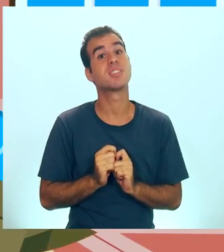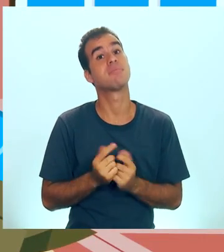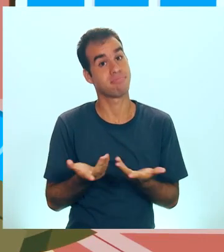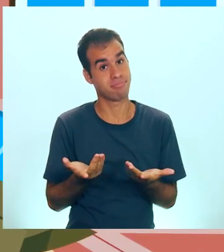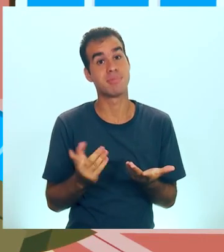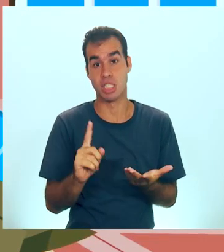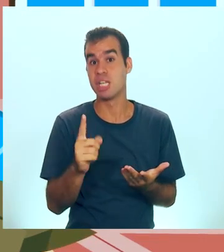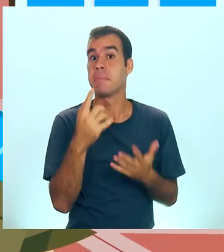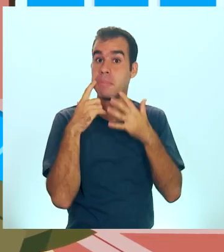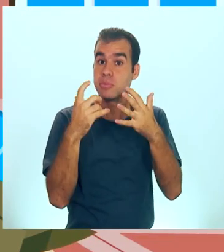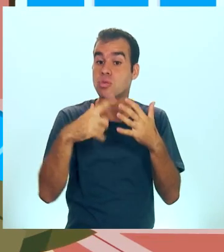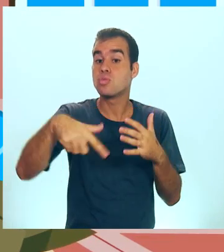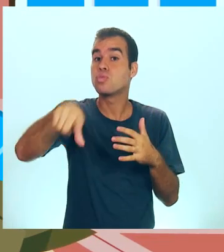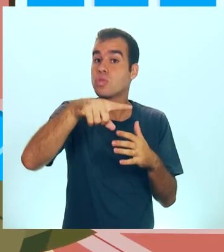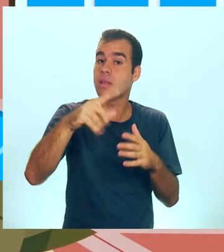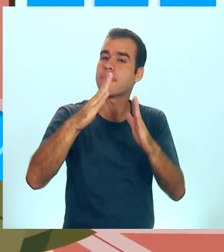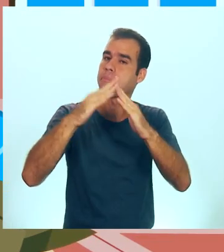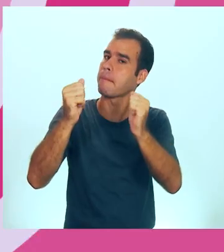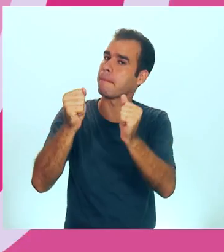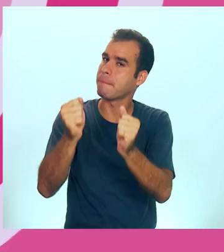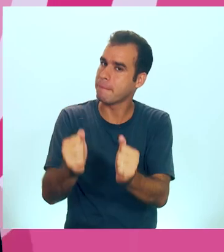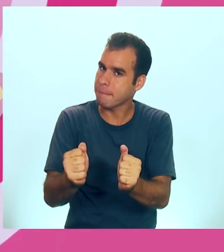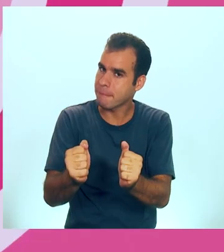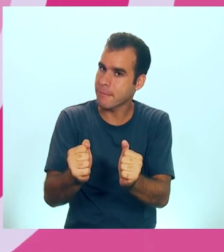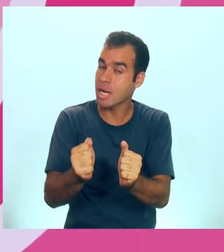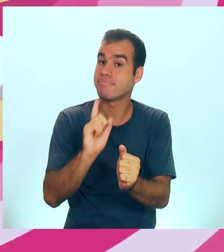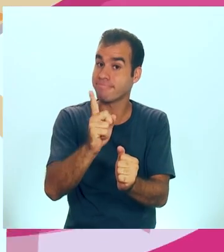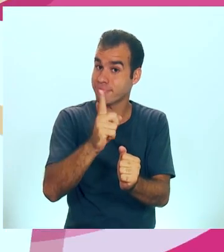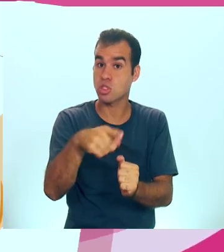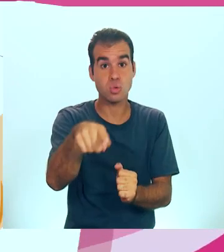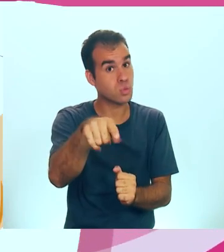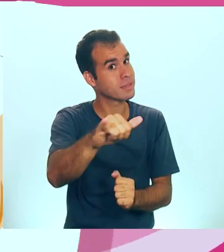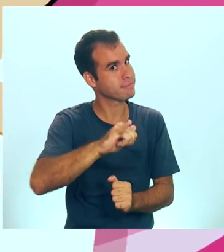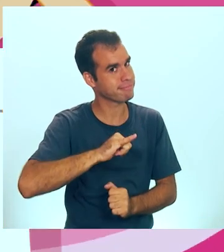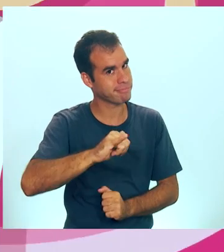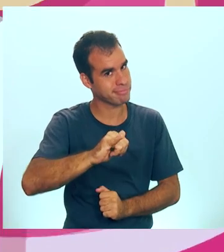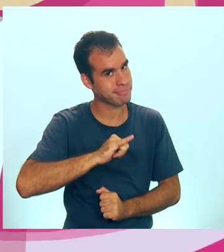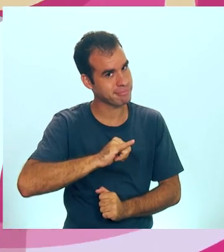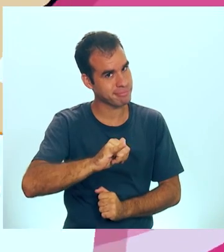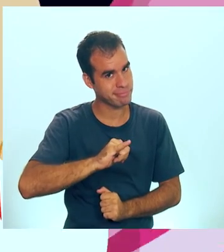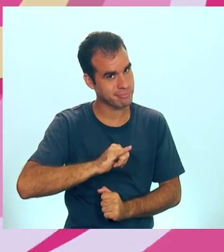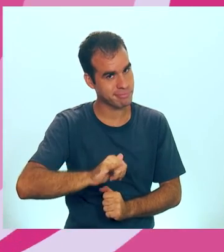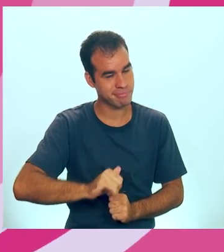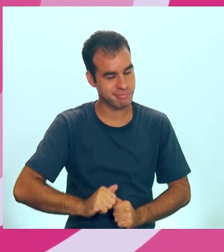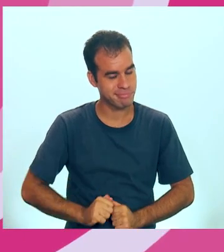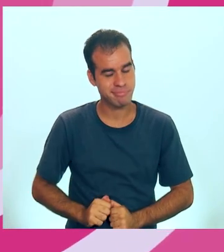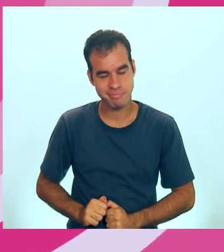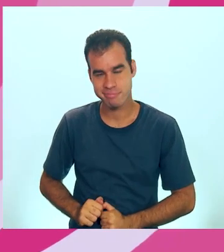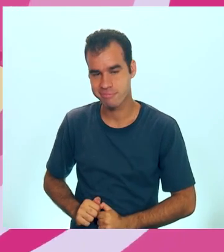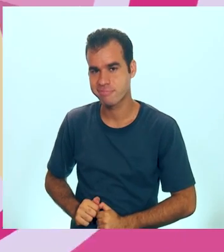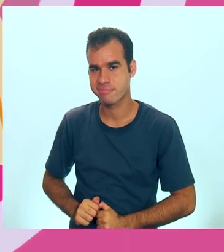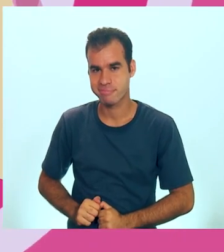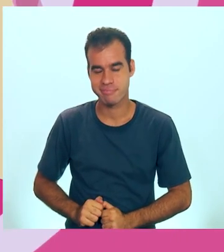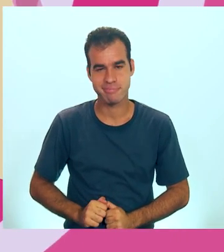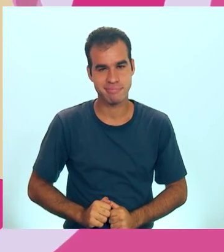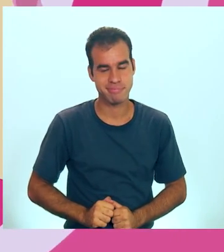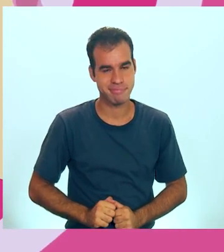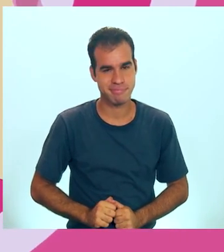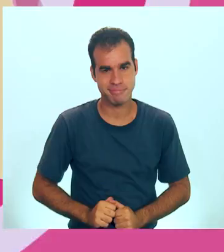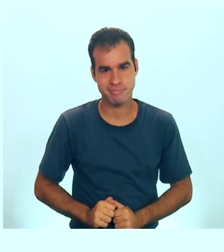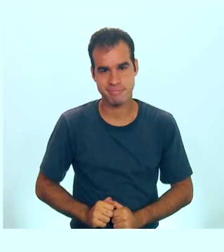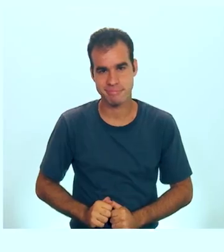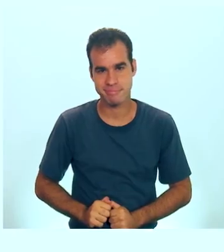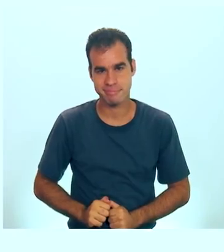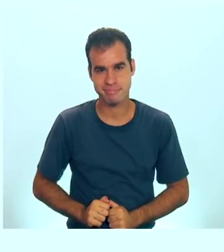eso es importante quedarnos en casa. Reacciona con Tito, porque el saber te puede